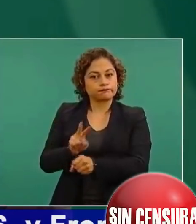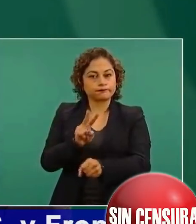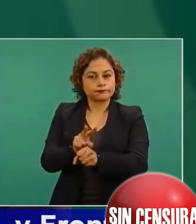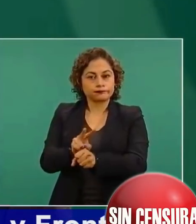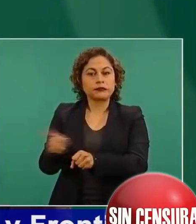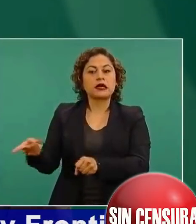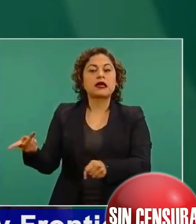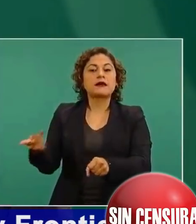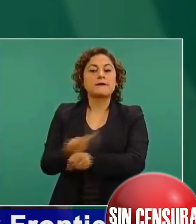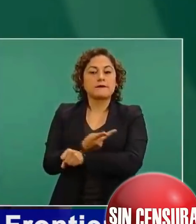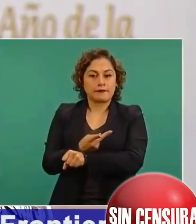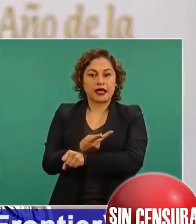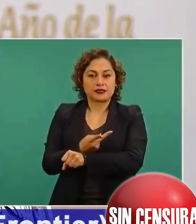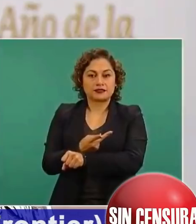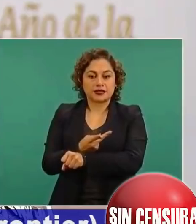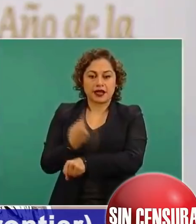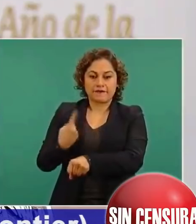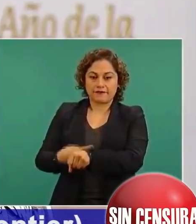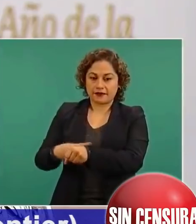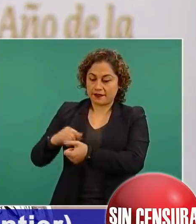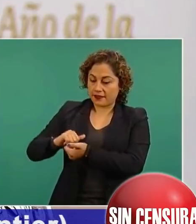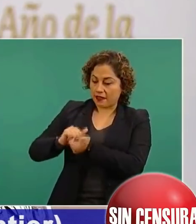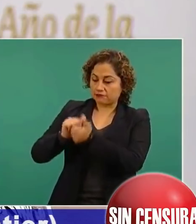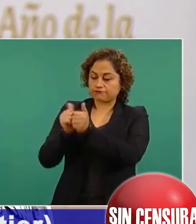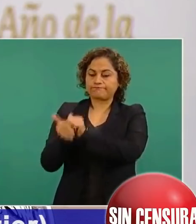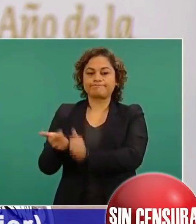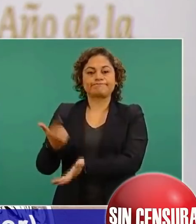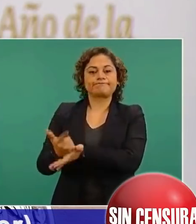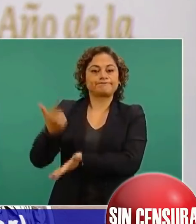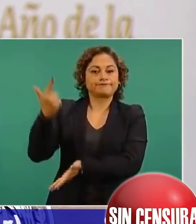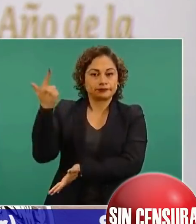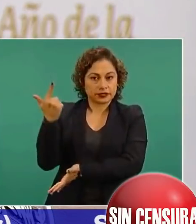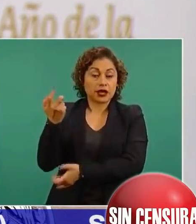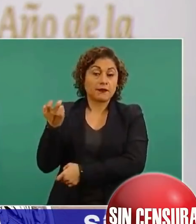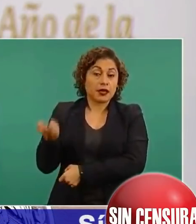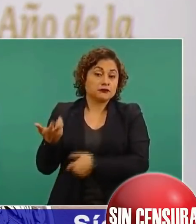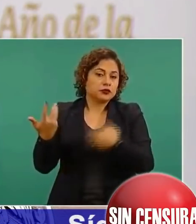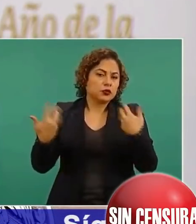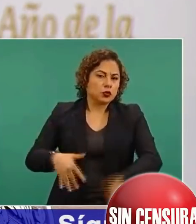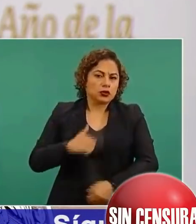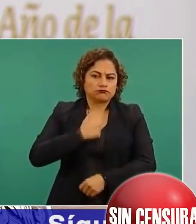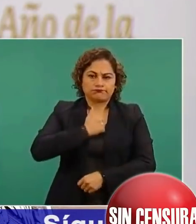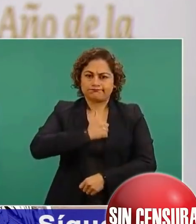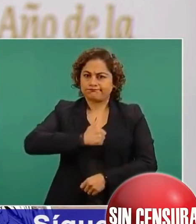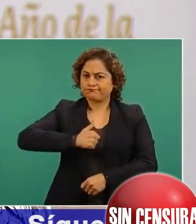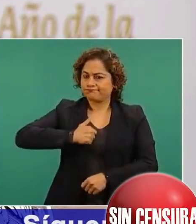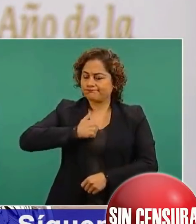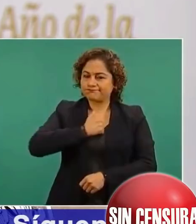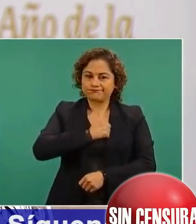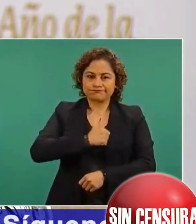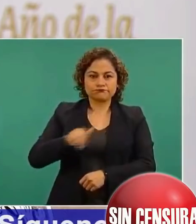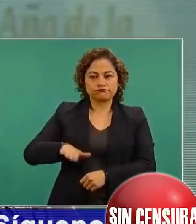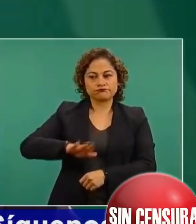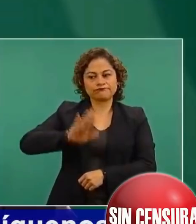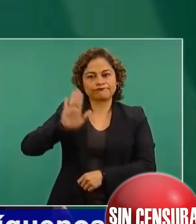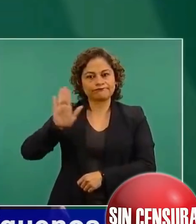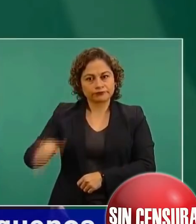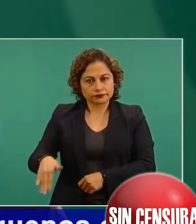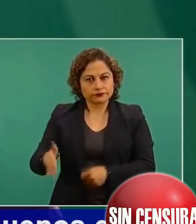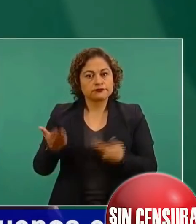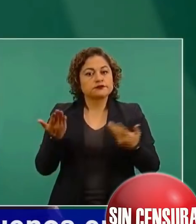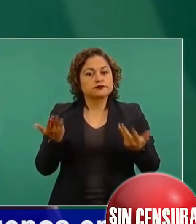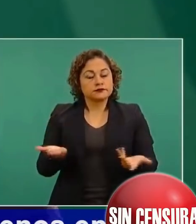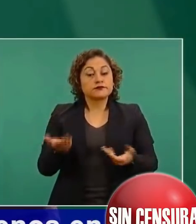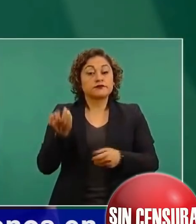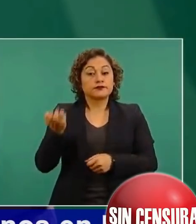consecuencia más grave de la enfermedad, que desde luego es la más lamentable, y es la pérdida de la vida. En distintos